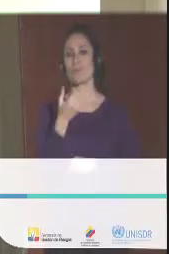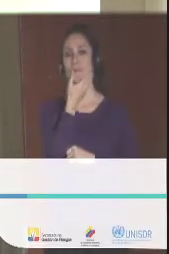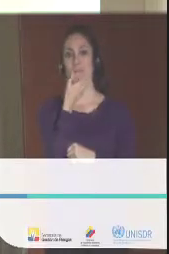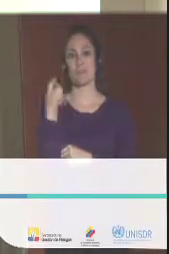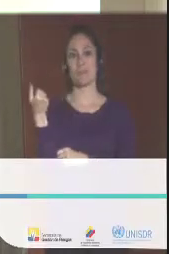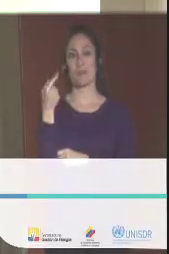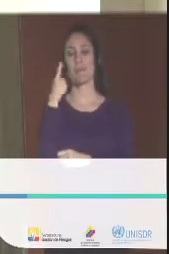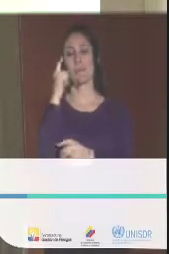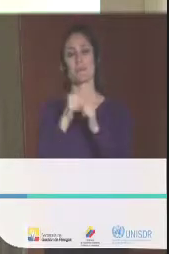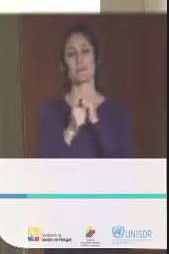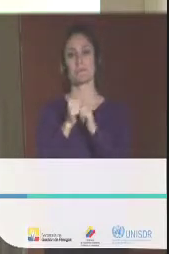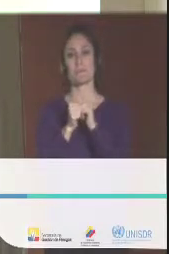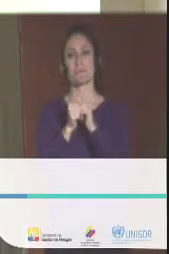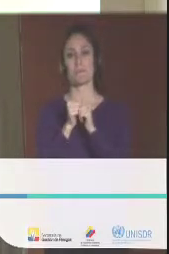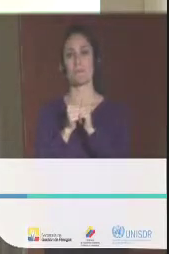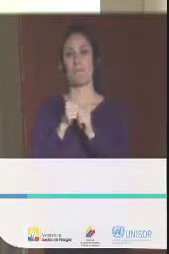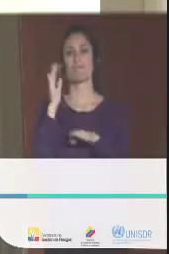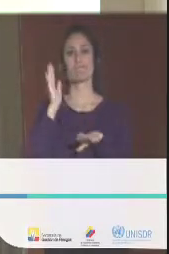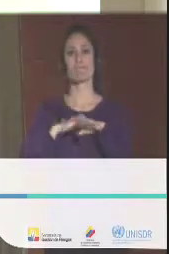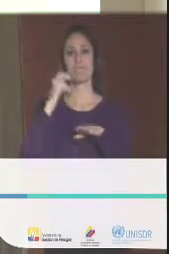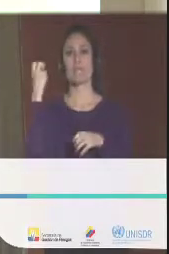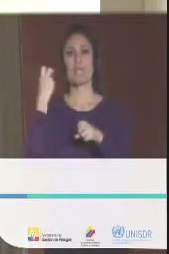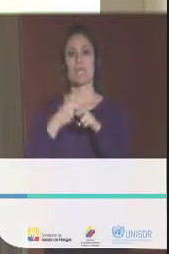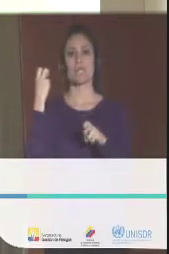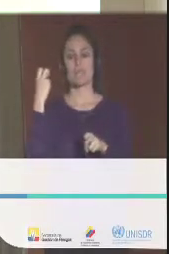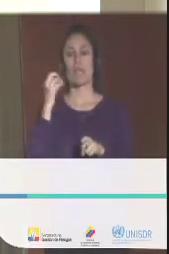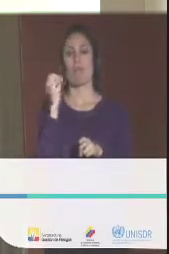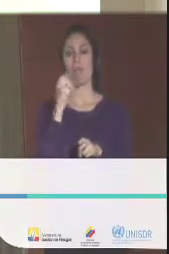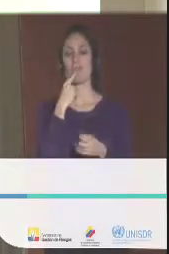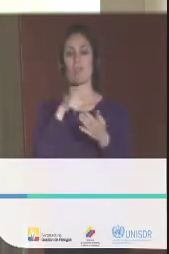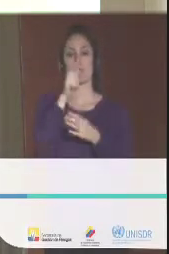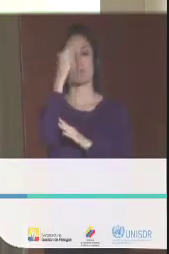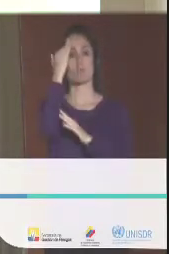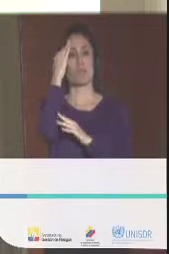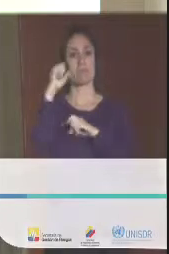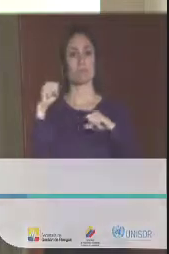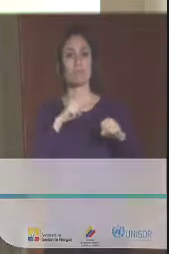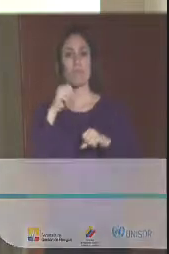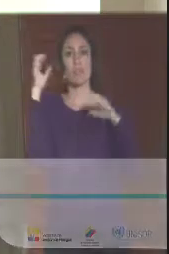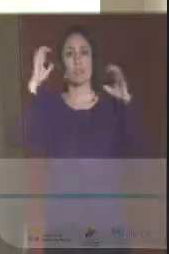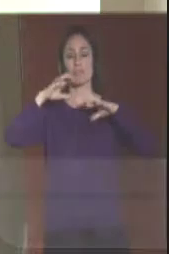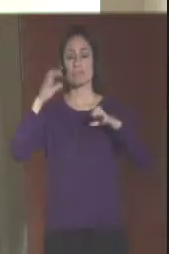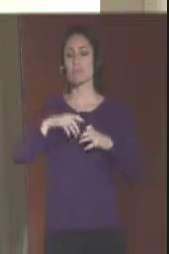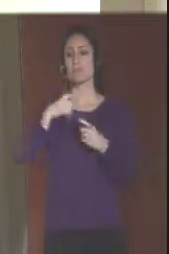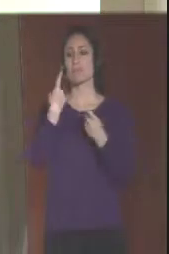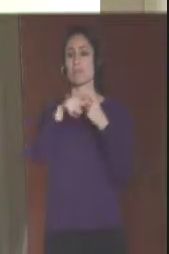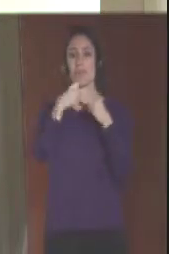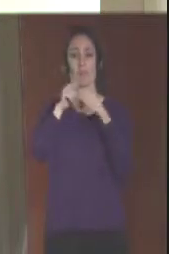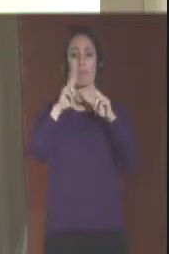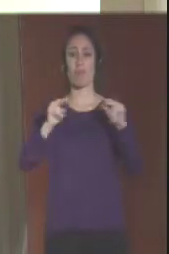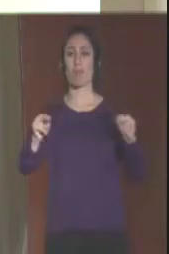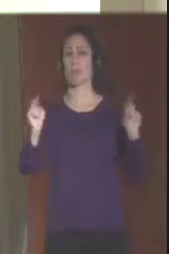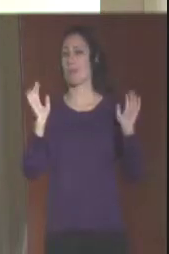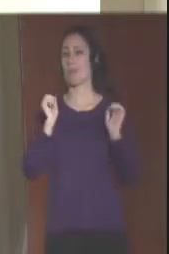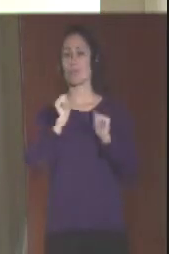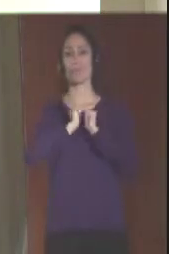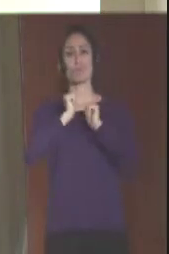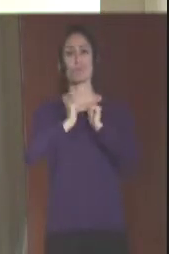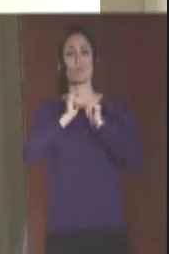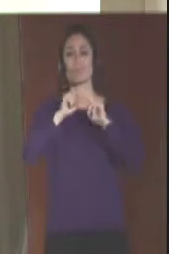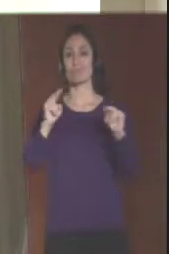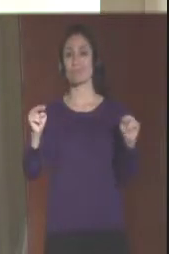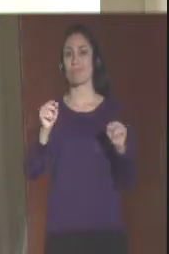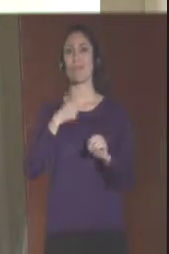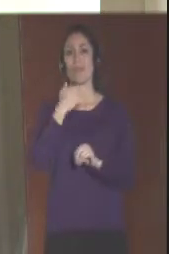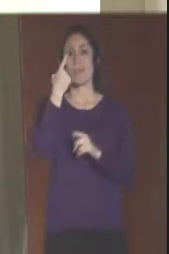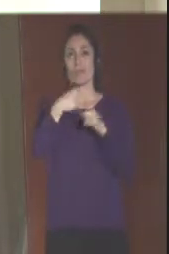a los problemas graves que nos traen estos desastres que, como sabemos, son una combinación de la naturaleza y la acción y la falta